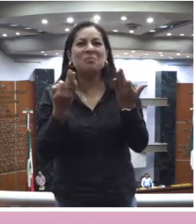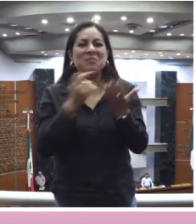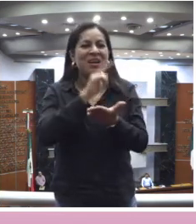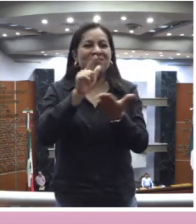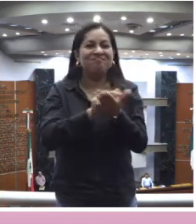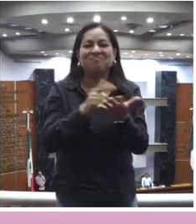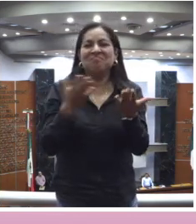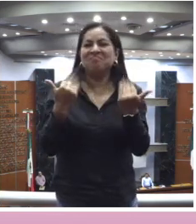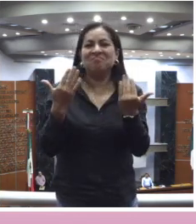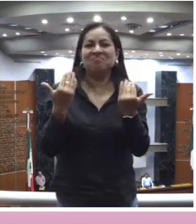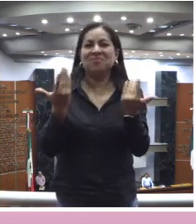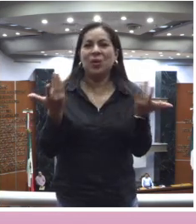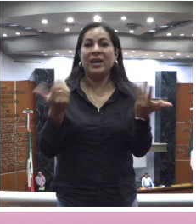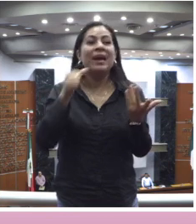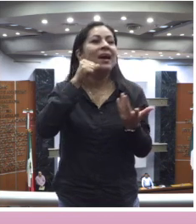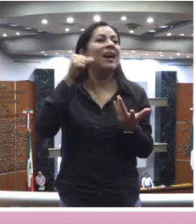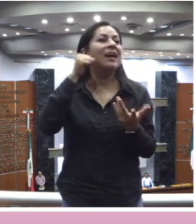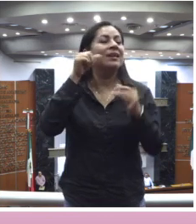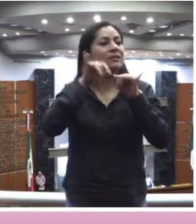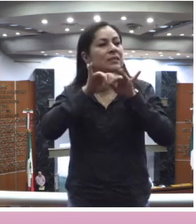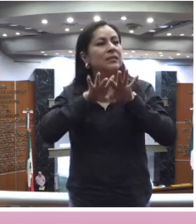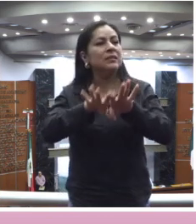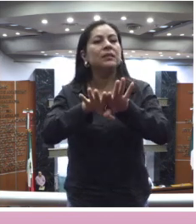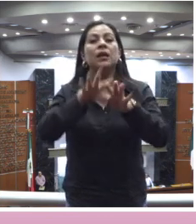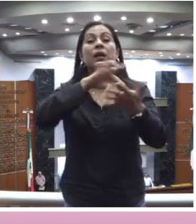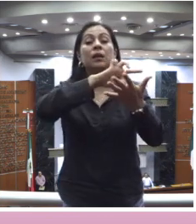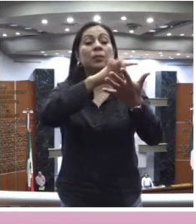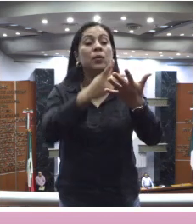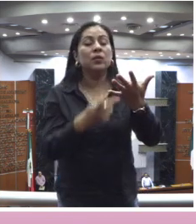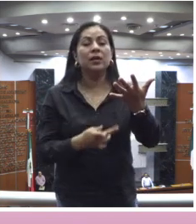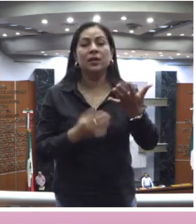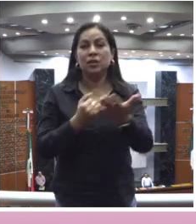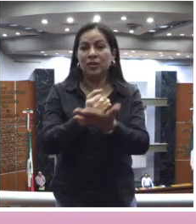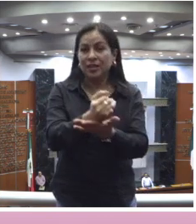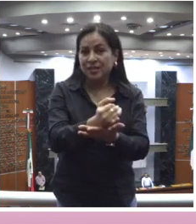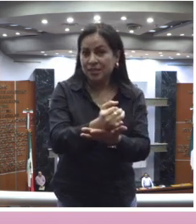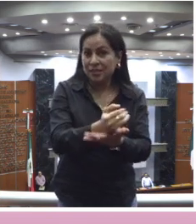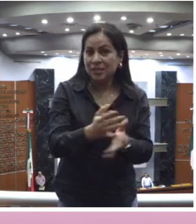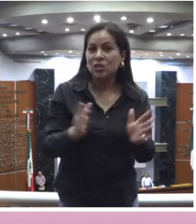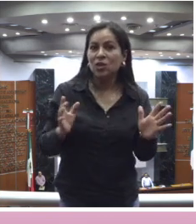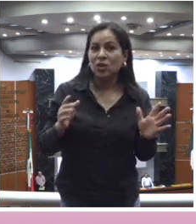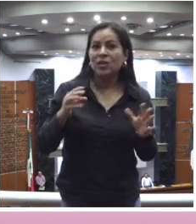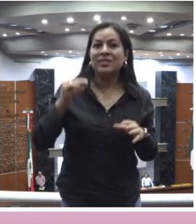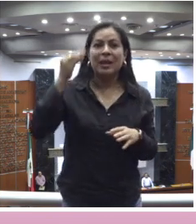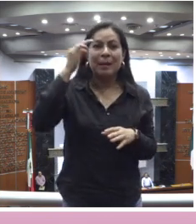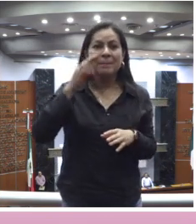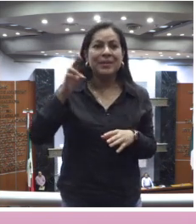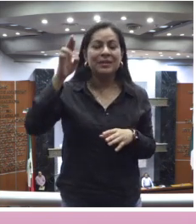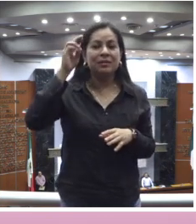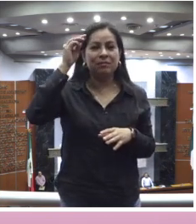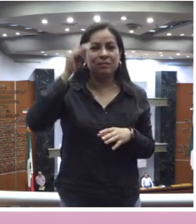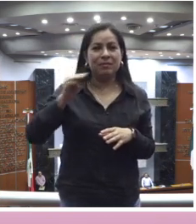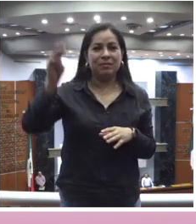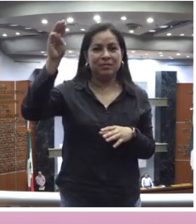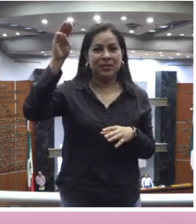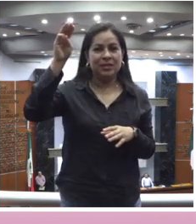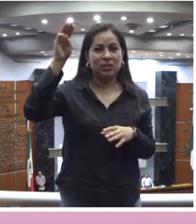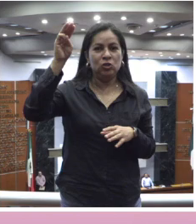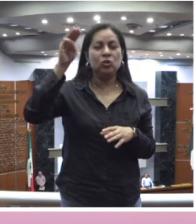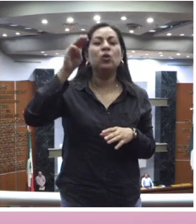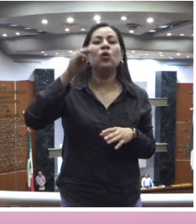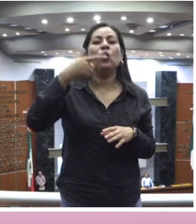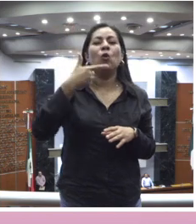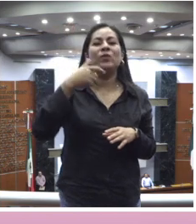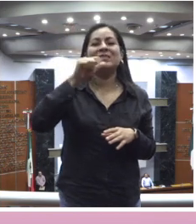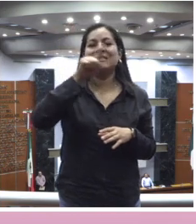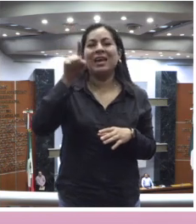legalidad. Ayer se dio a conocer el proyecto de sentencia del ministro González Alcántara